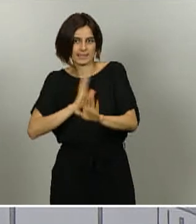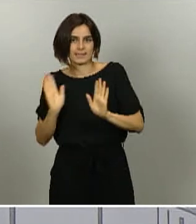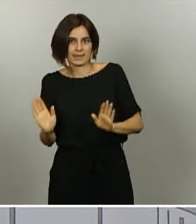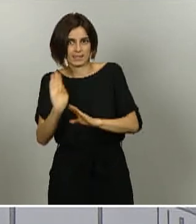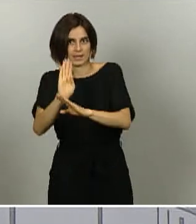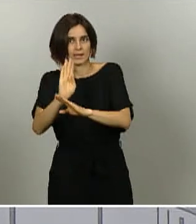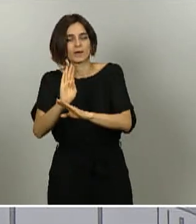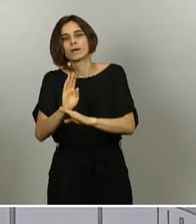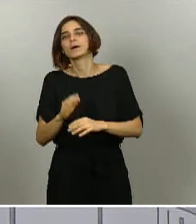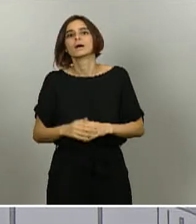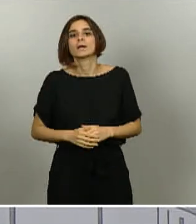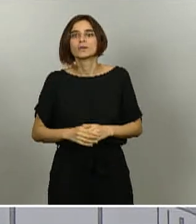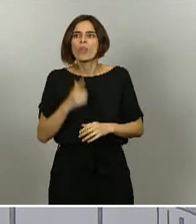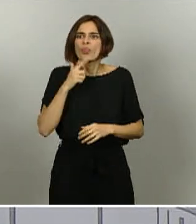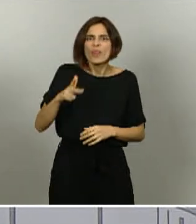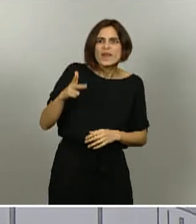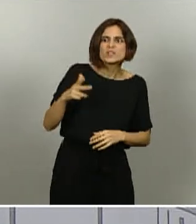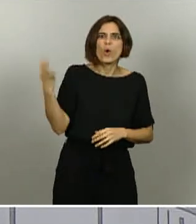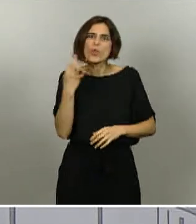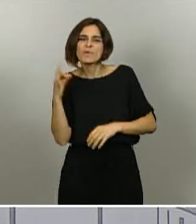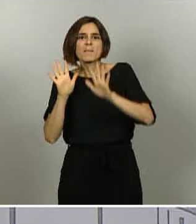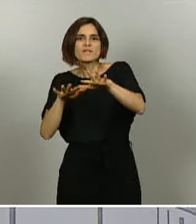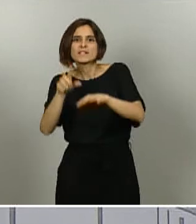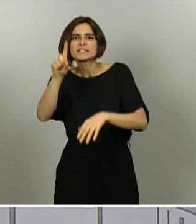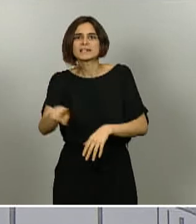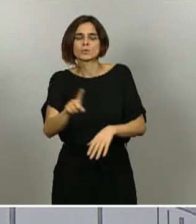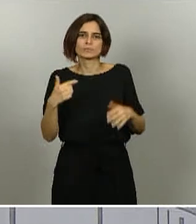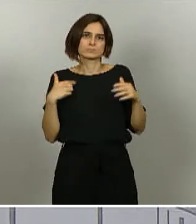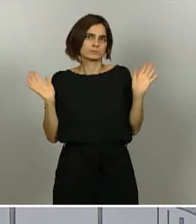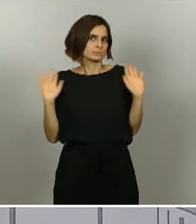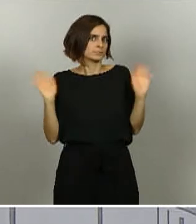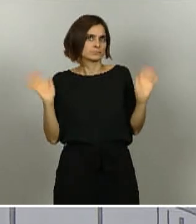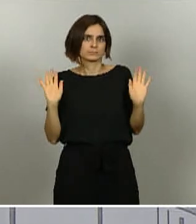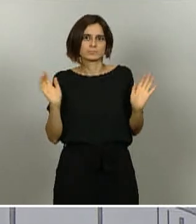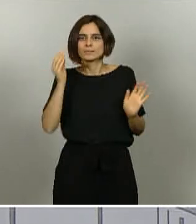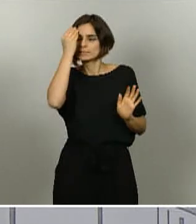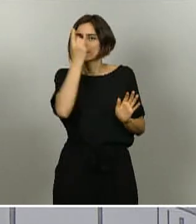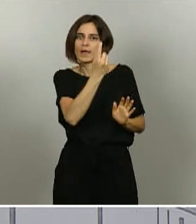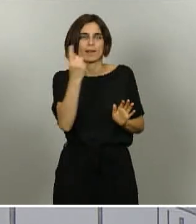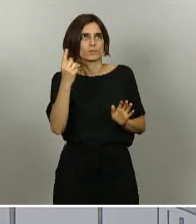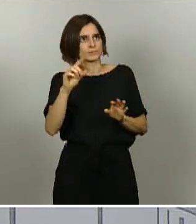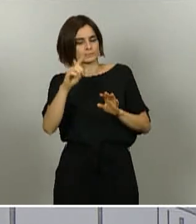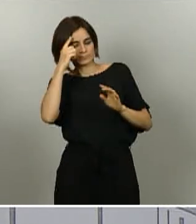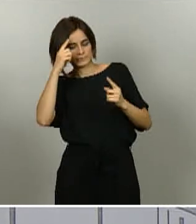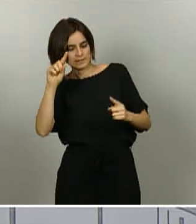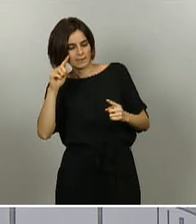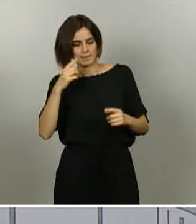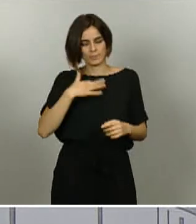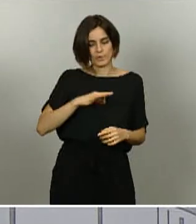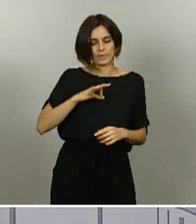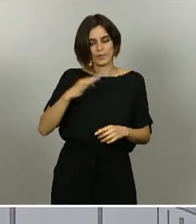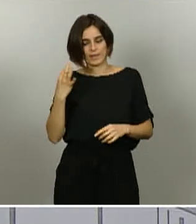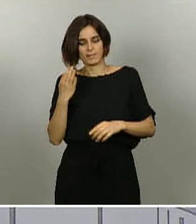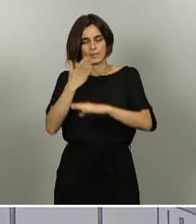uno debe decidir, pero sí que creo que las medidas de prevención se deben evitar y, sobre todo, cualquier persona con el mínimo